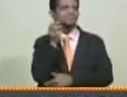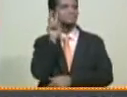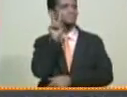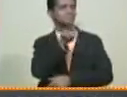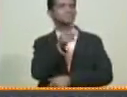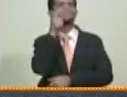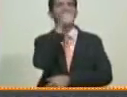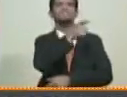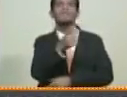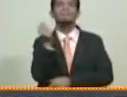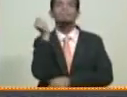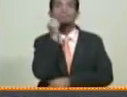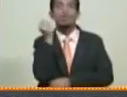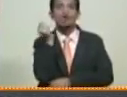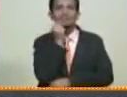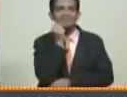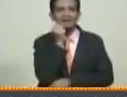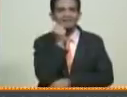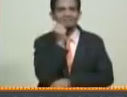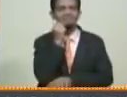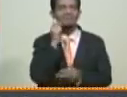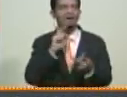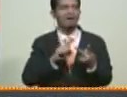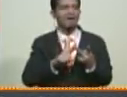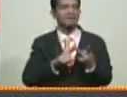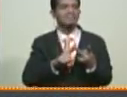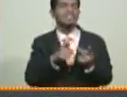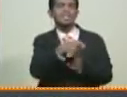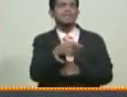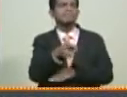le metieron candela a una prisión.